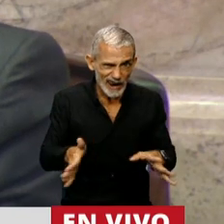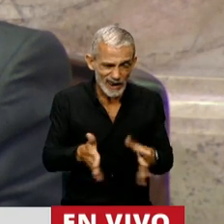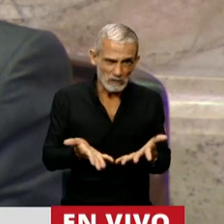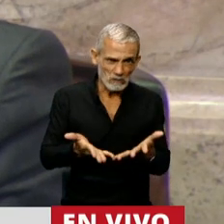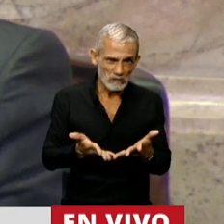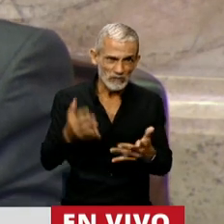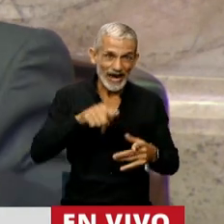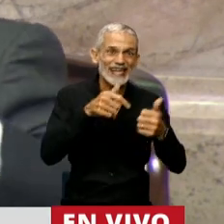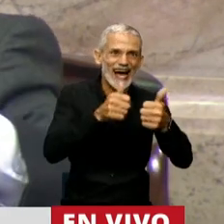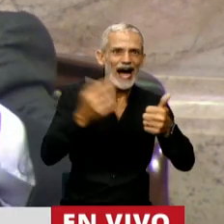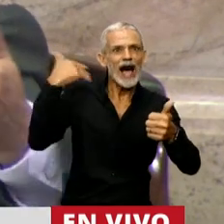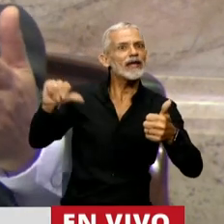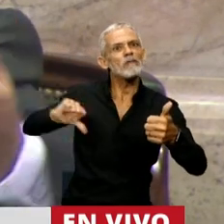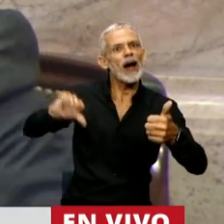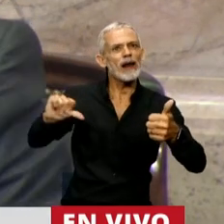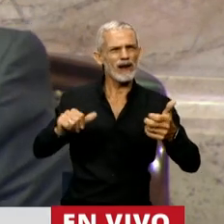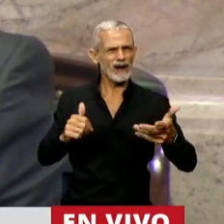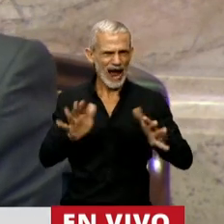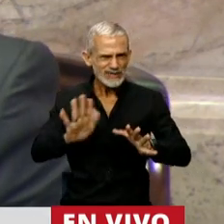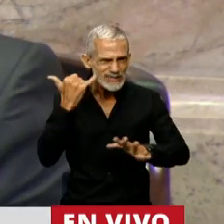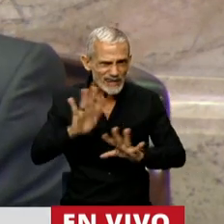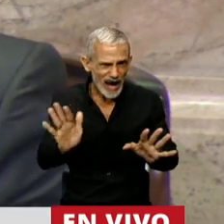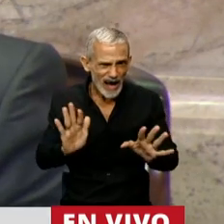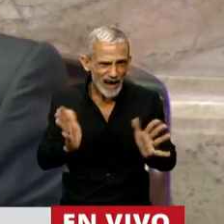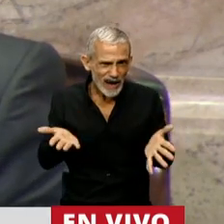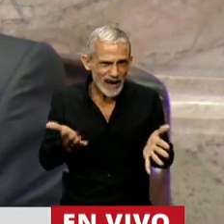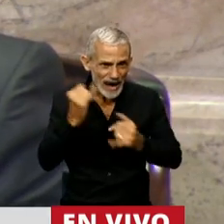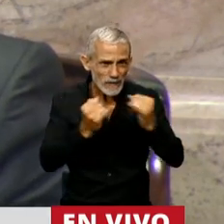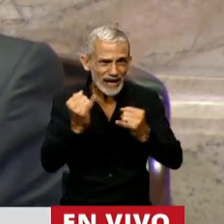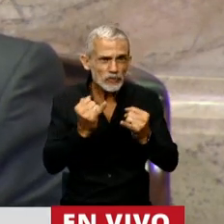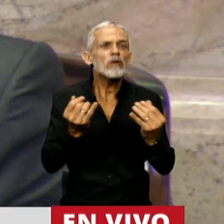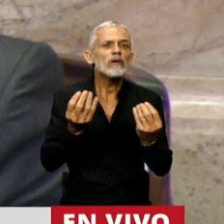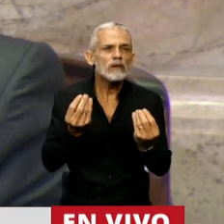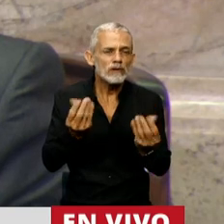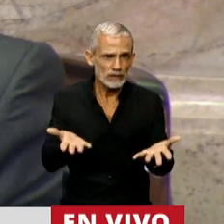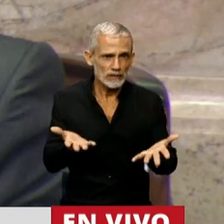de argumentación. Ese es el nivel de debate que estamos teniendo.